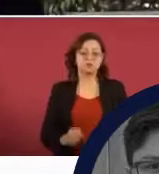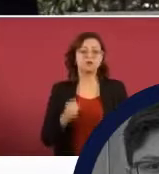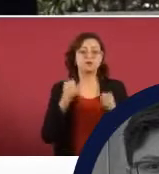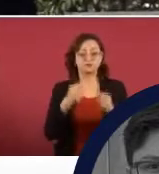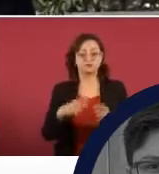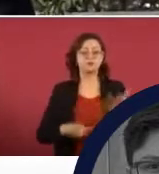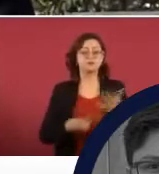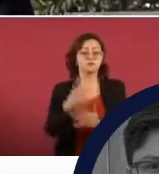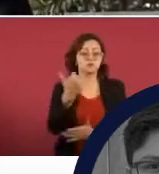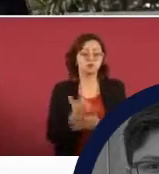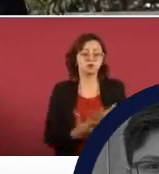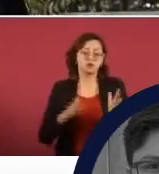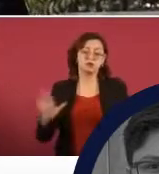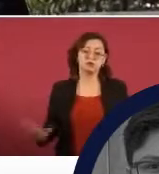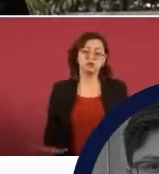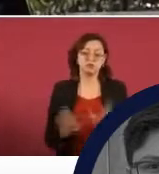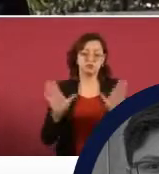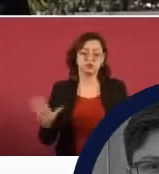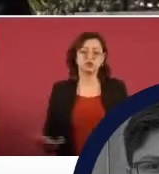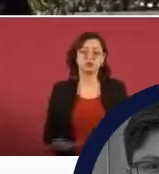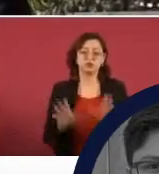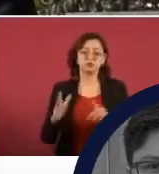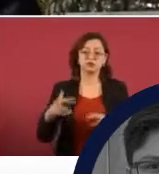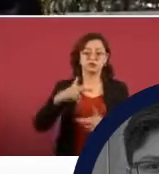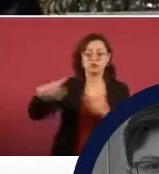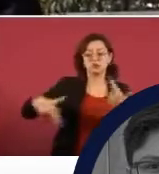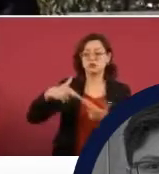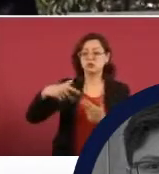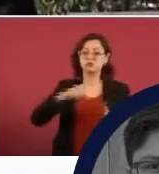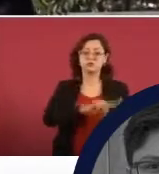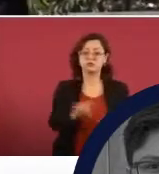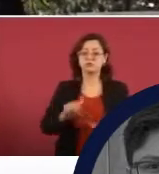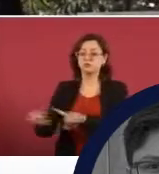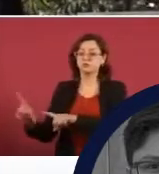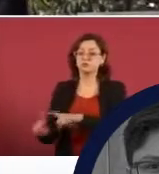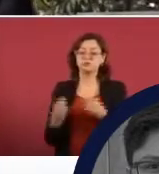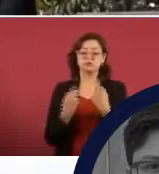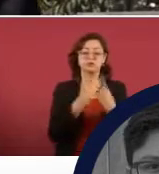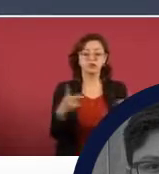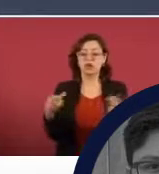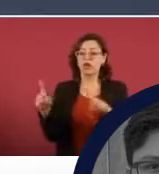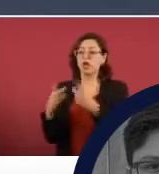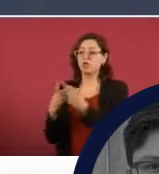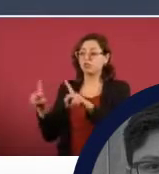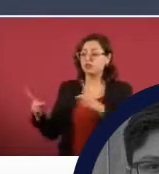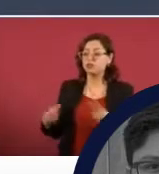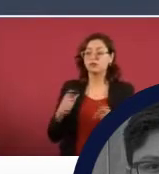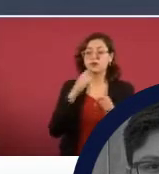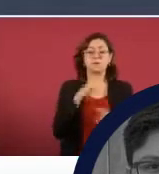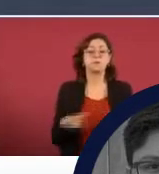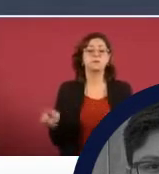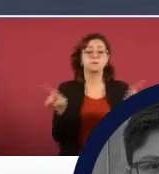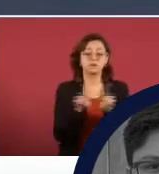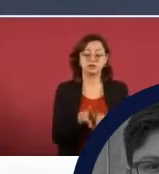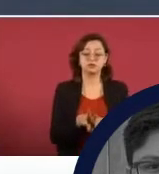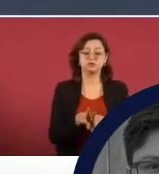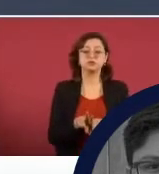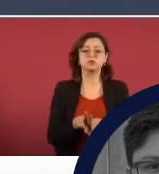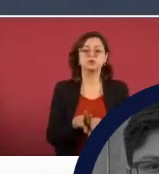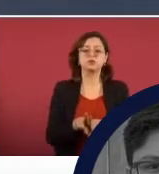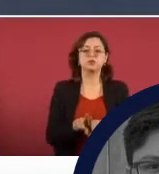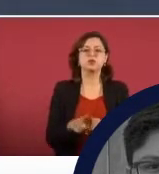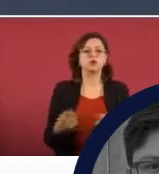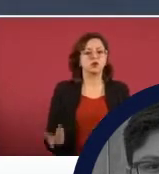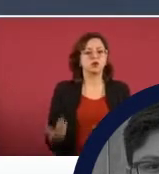diferencia de Piketty, a diferencia de los congresistas de la izquierda estadounidense, a diferencia